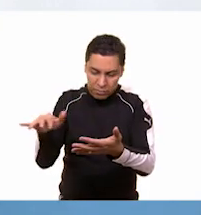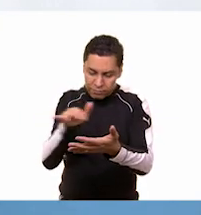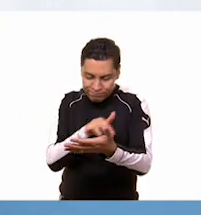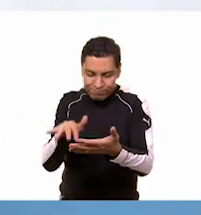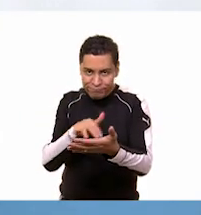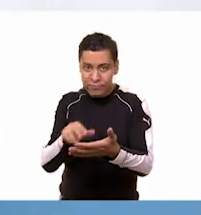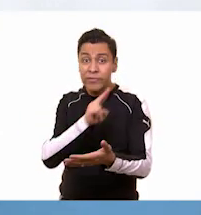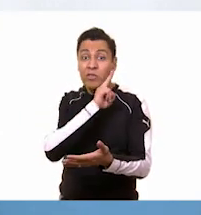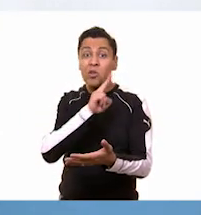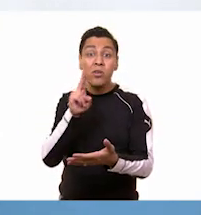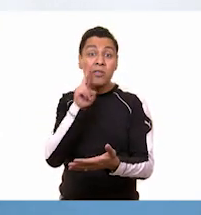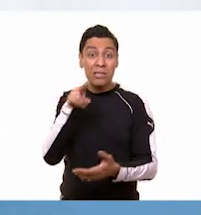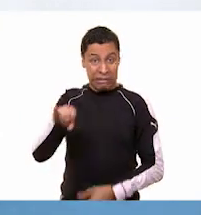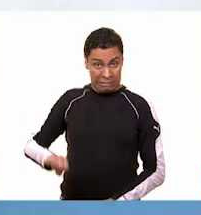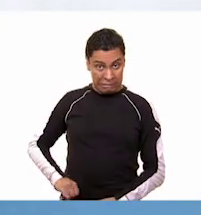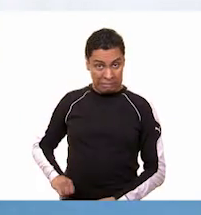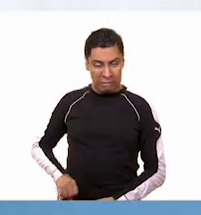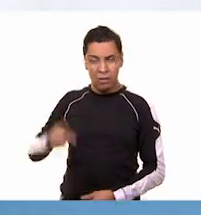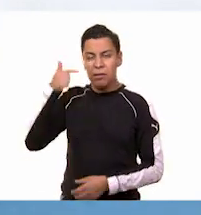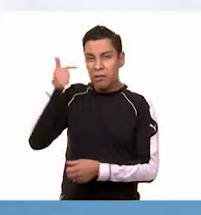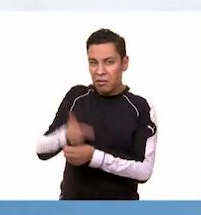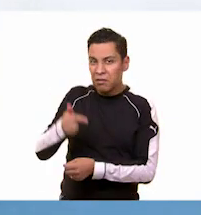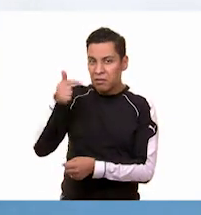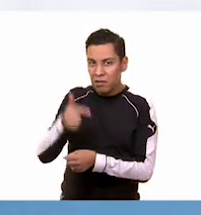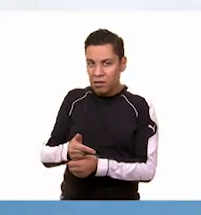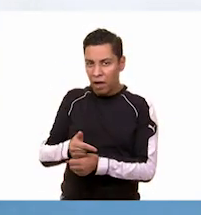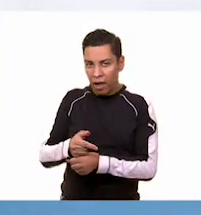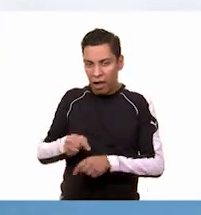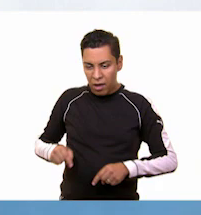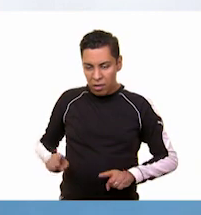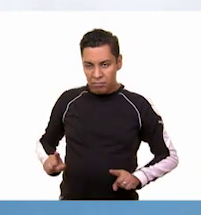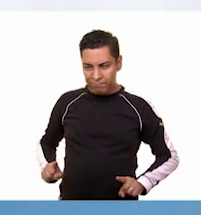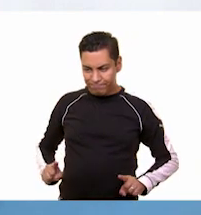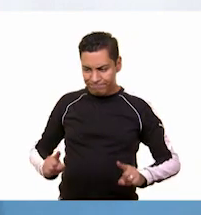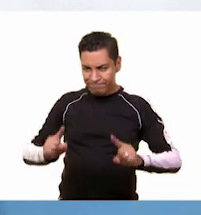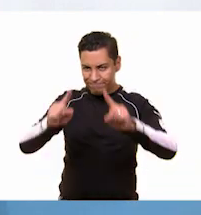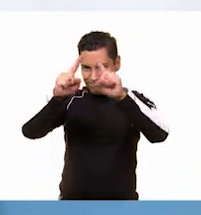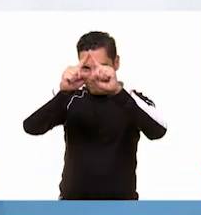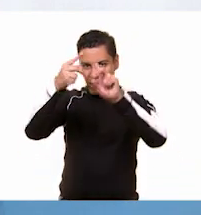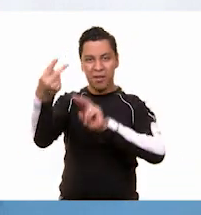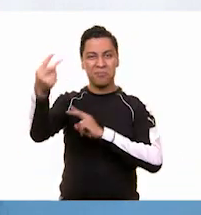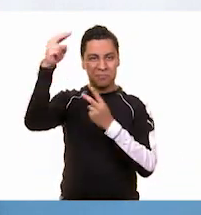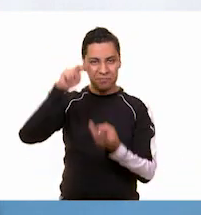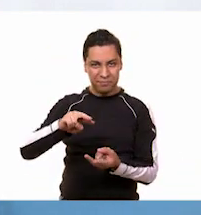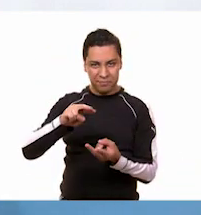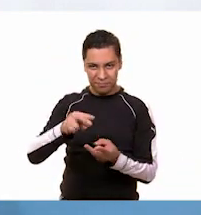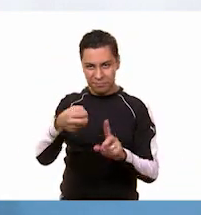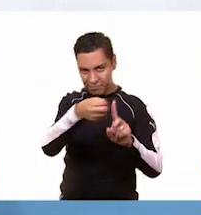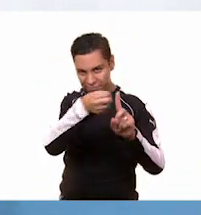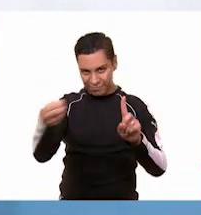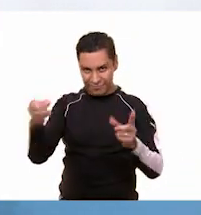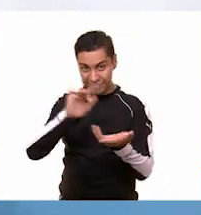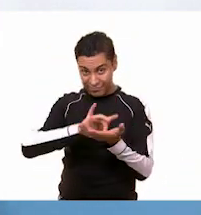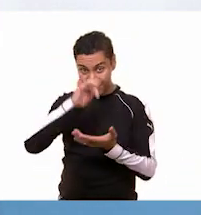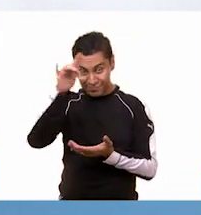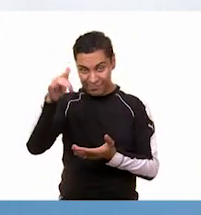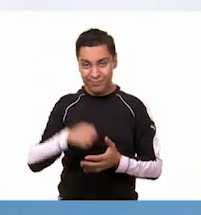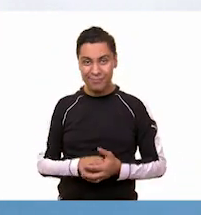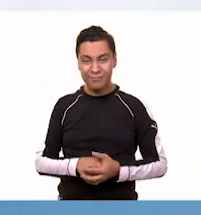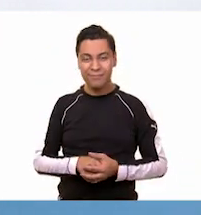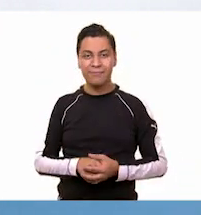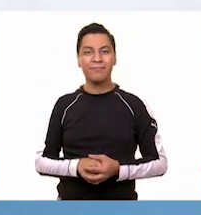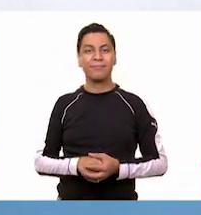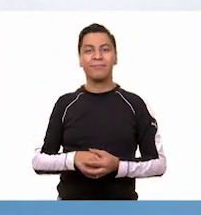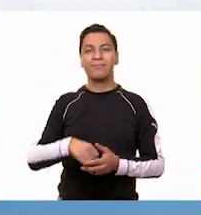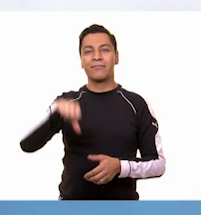interés y traten de identificar la estructura de la pirámide invertida en su organización. Gracias. De esta